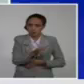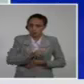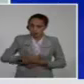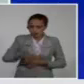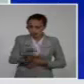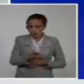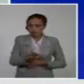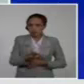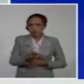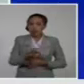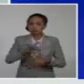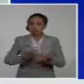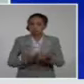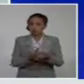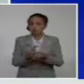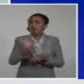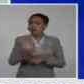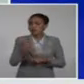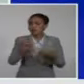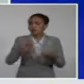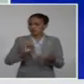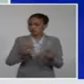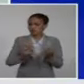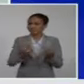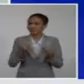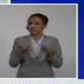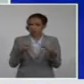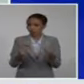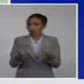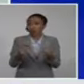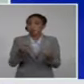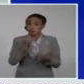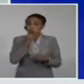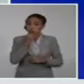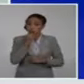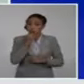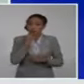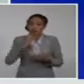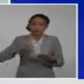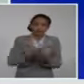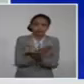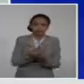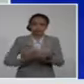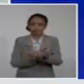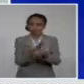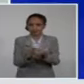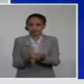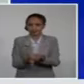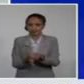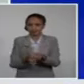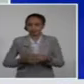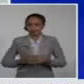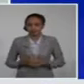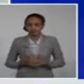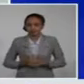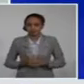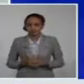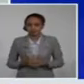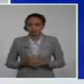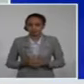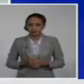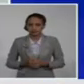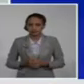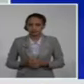municipios. Todavía tiene que trabajar duro para poder lograr un control de la